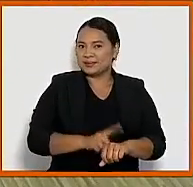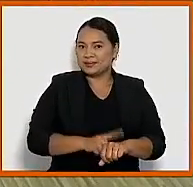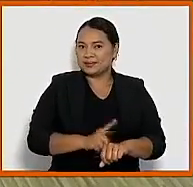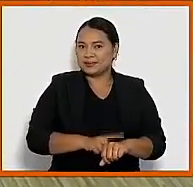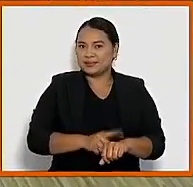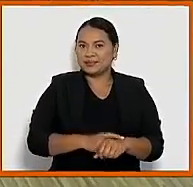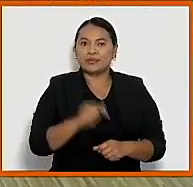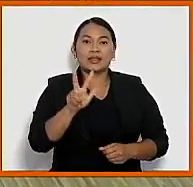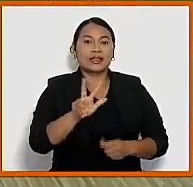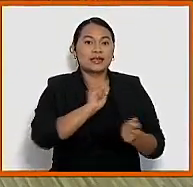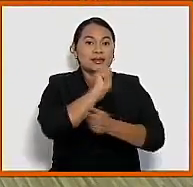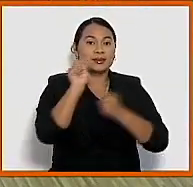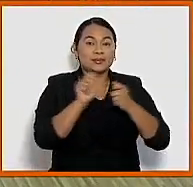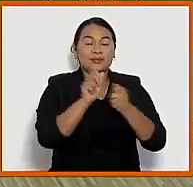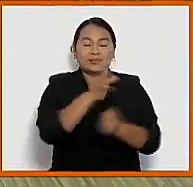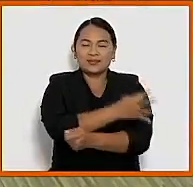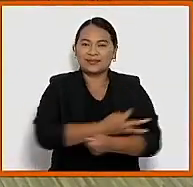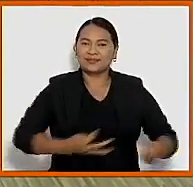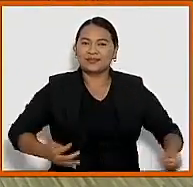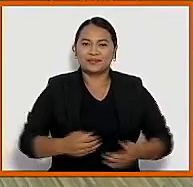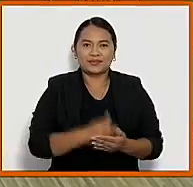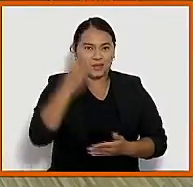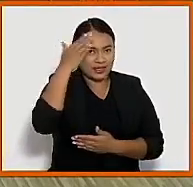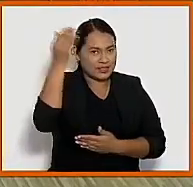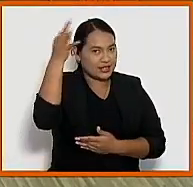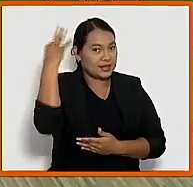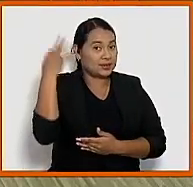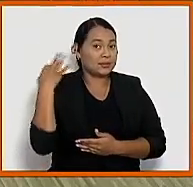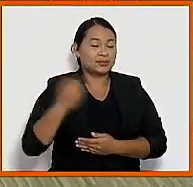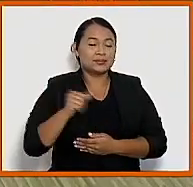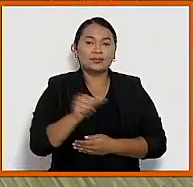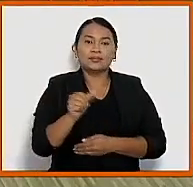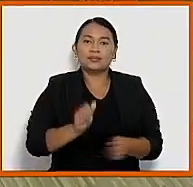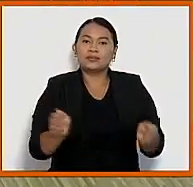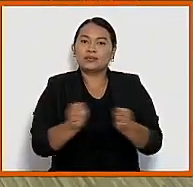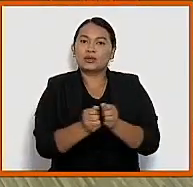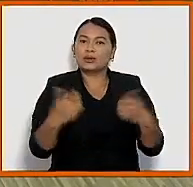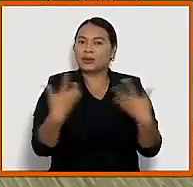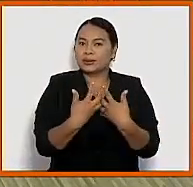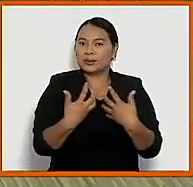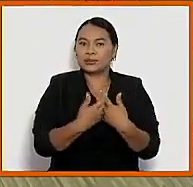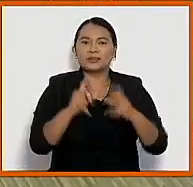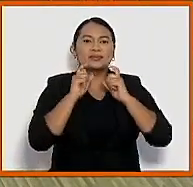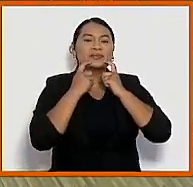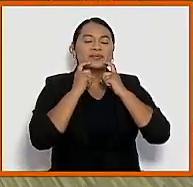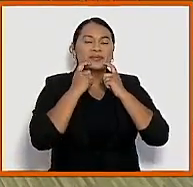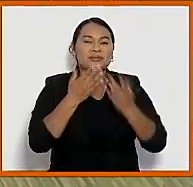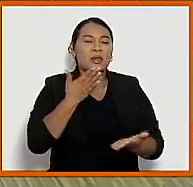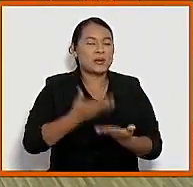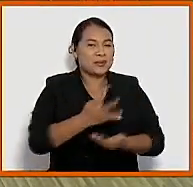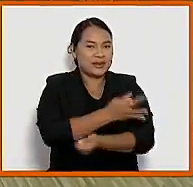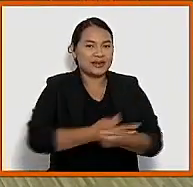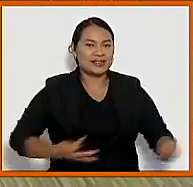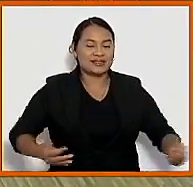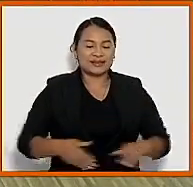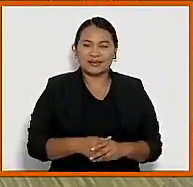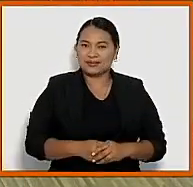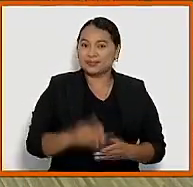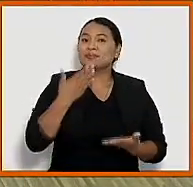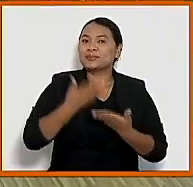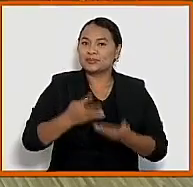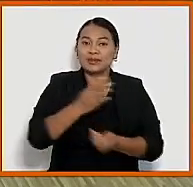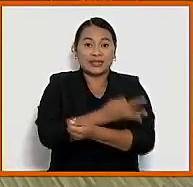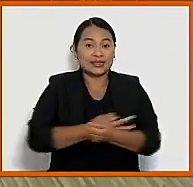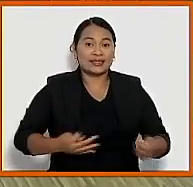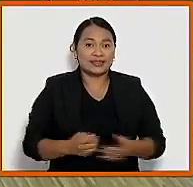este momento las 3 en punto de la tarde. Te saluda Francini Zúñiga y me encuentro con la compañía de Tatiana Varela. Buenas tardes, Tatiana. Buenas tardes, Francini.